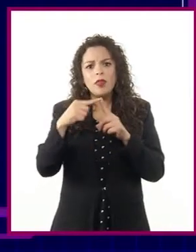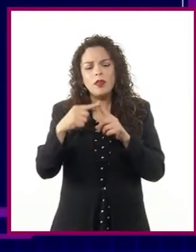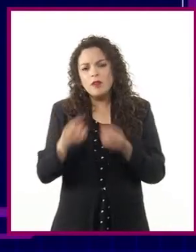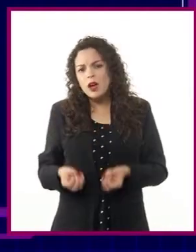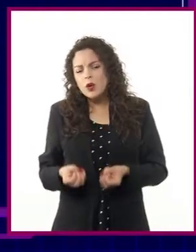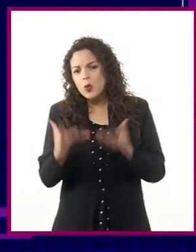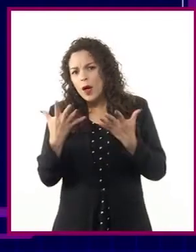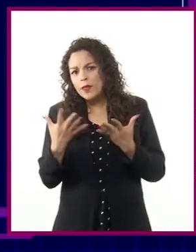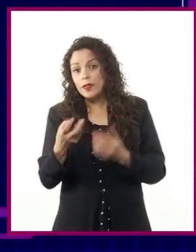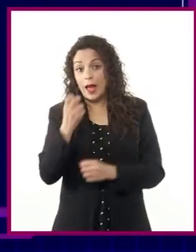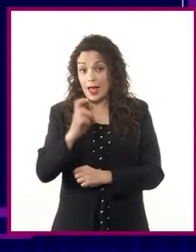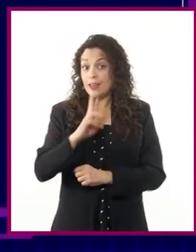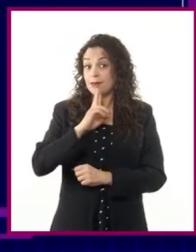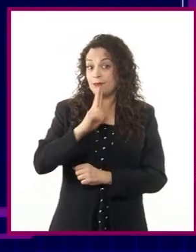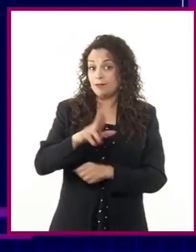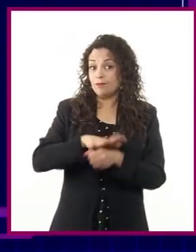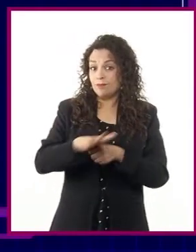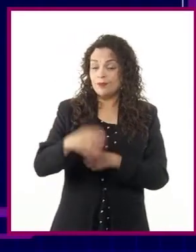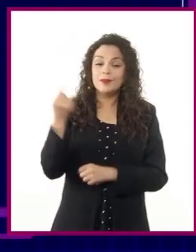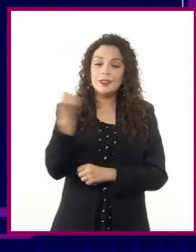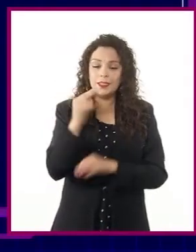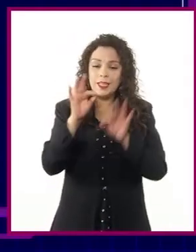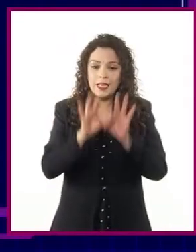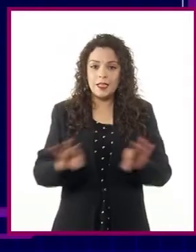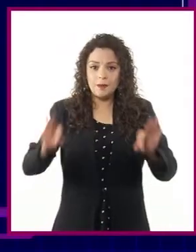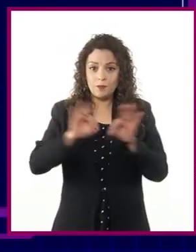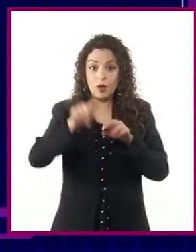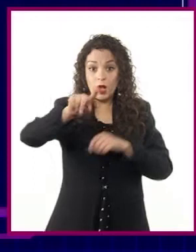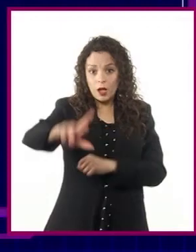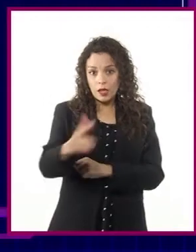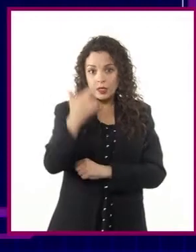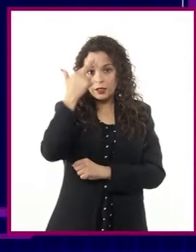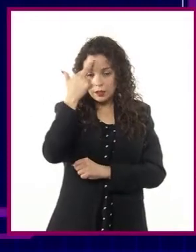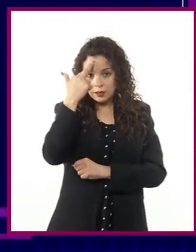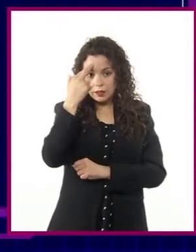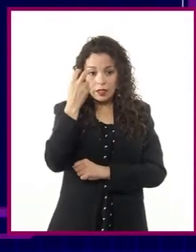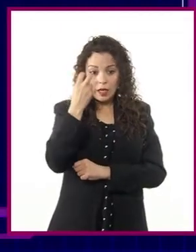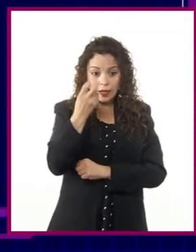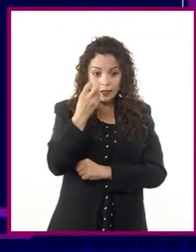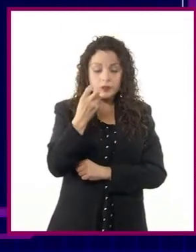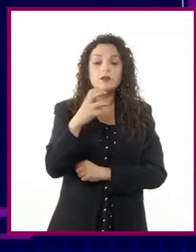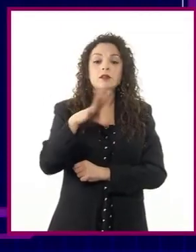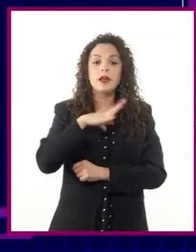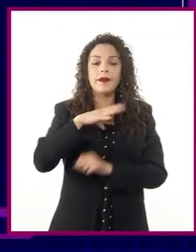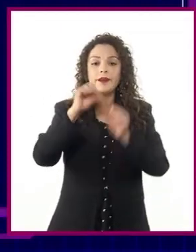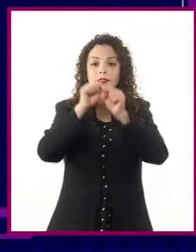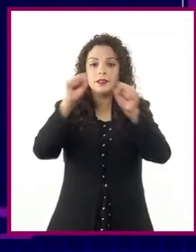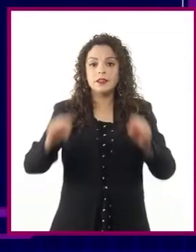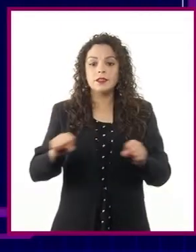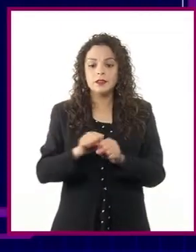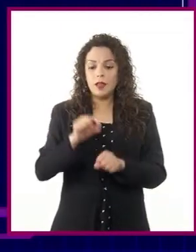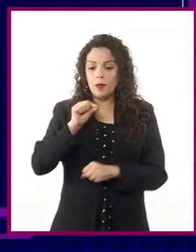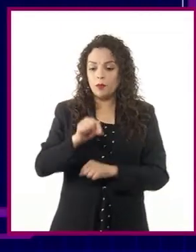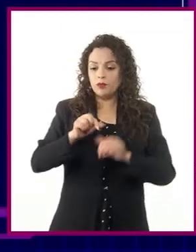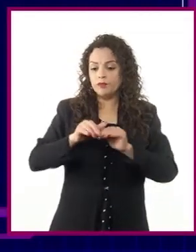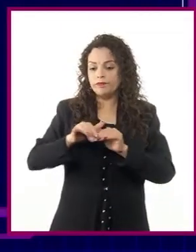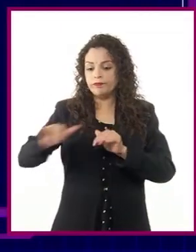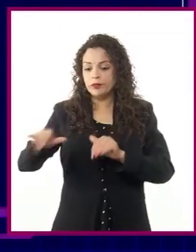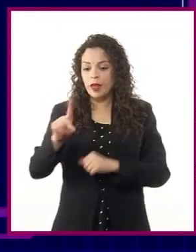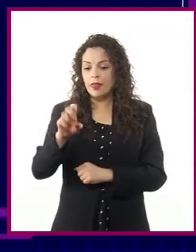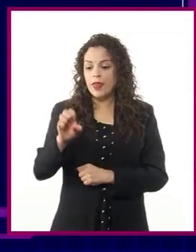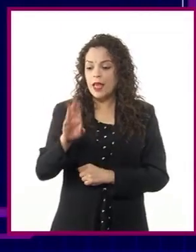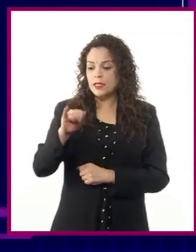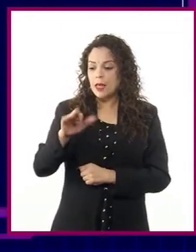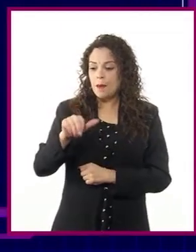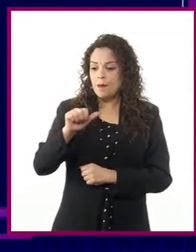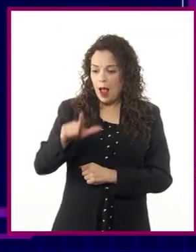Para responder esta pregunta, es importante recordar que las unidades de masa se basan en el sistema decimal. Así que una unidad es